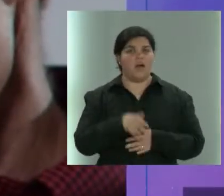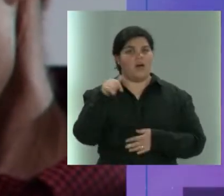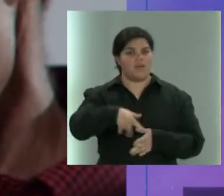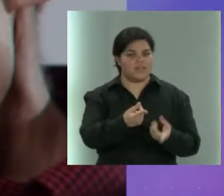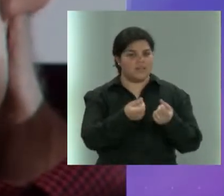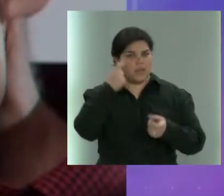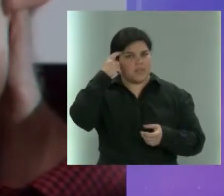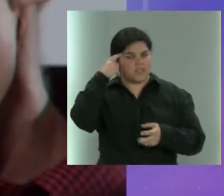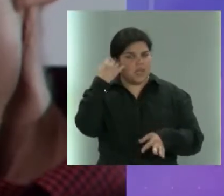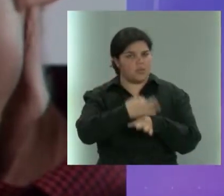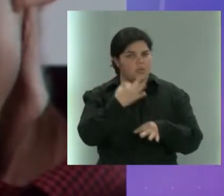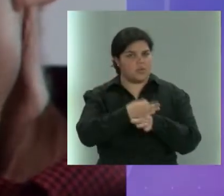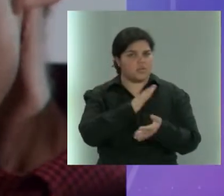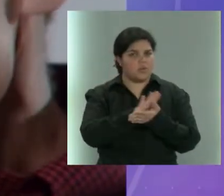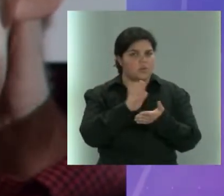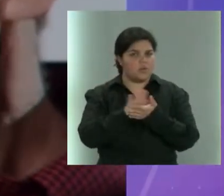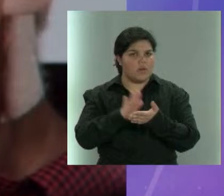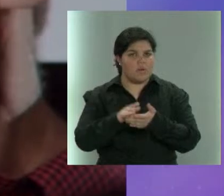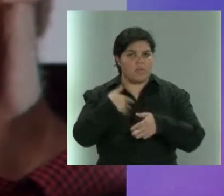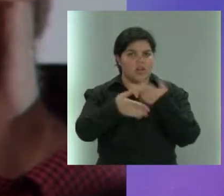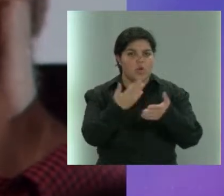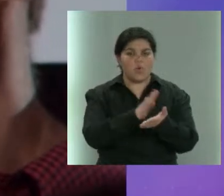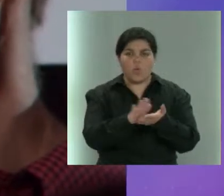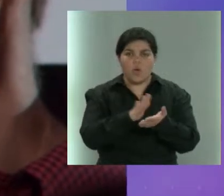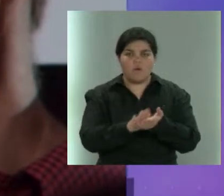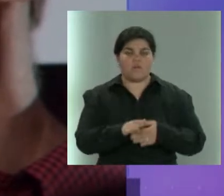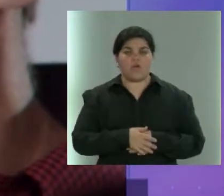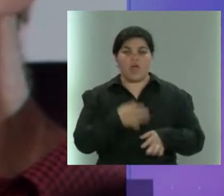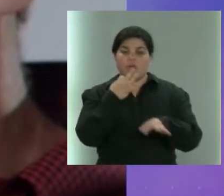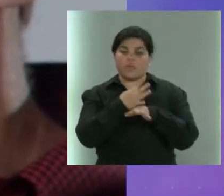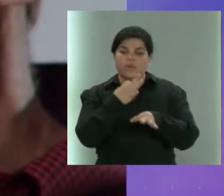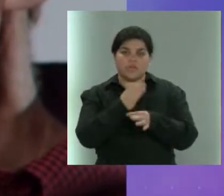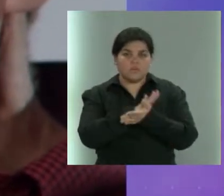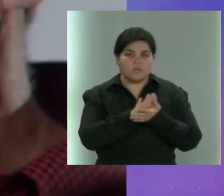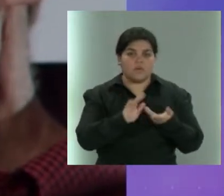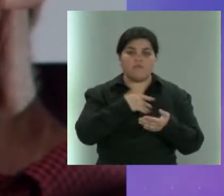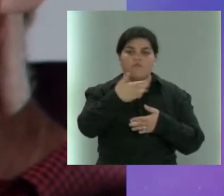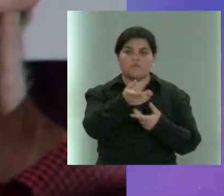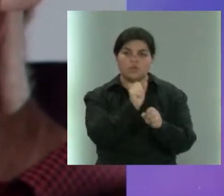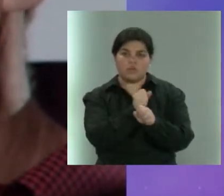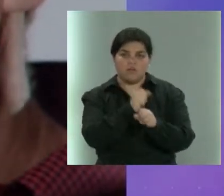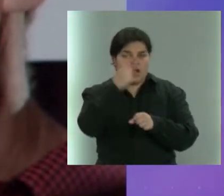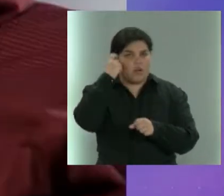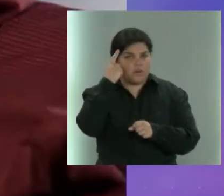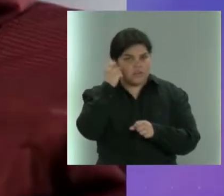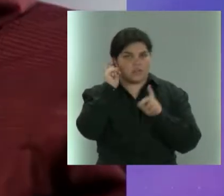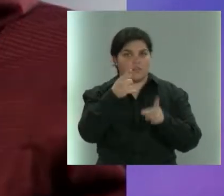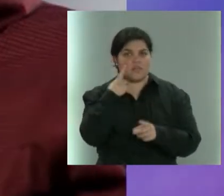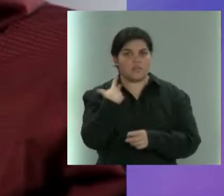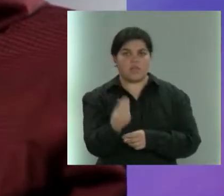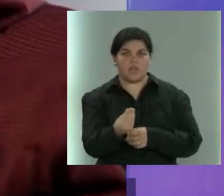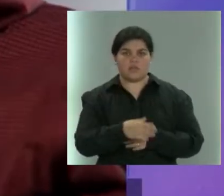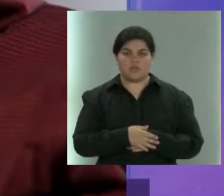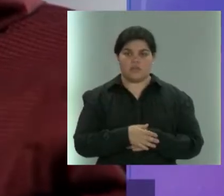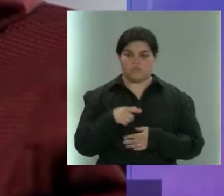educación para la era de la innovación. Hay que reinventar la educación para el trabajo, el aprendizaje y la ciudadanía.